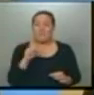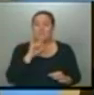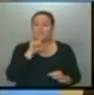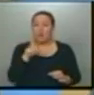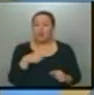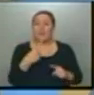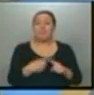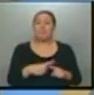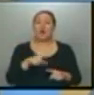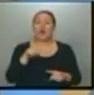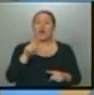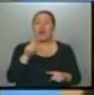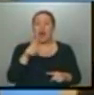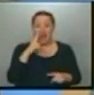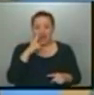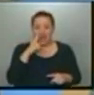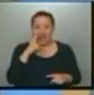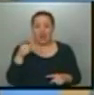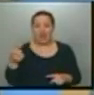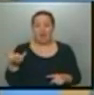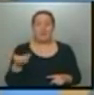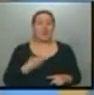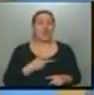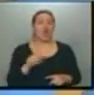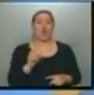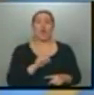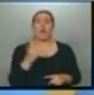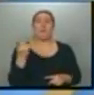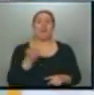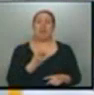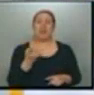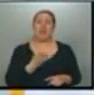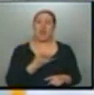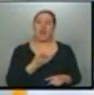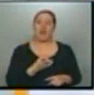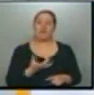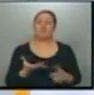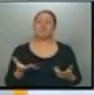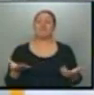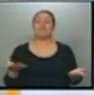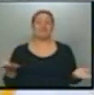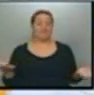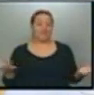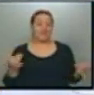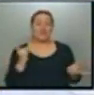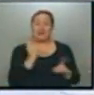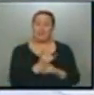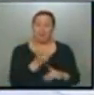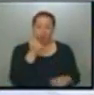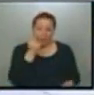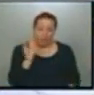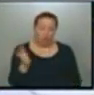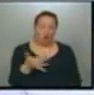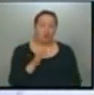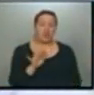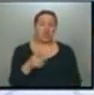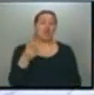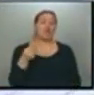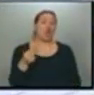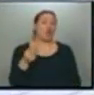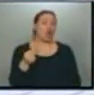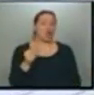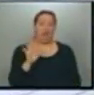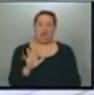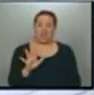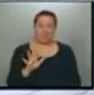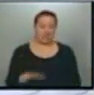por Lali Espósito. Y él me negó absolutamente. ¿Viste? No te digo, niega, niega hasta el final. Son todos iguales. Está perfecto. Hasta que no aparezca una foto.